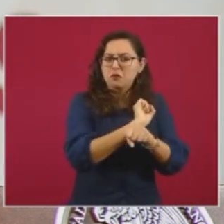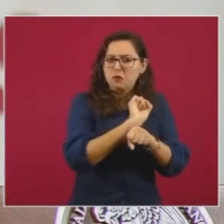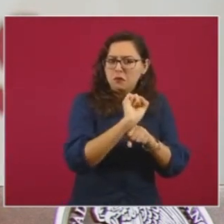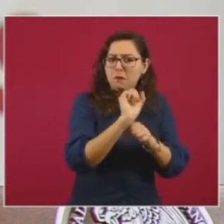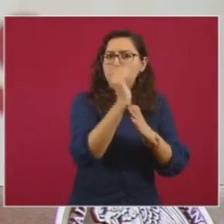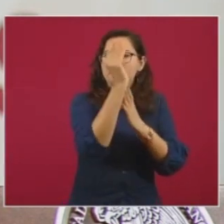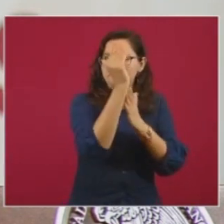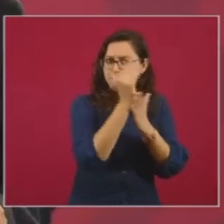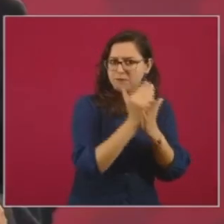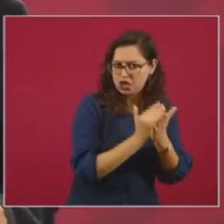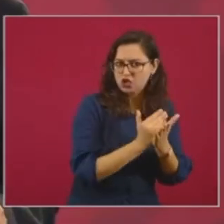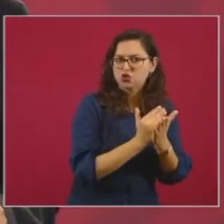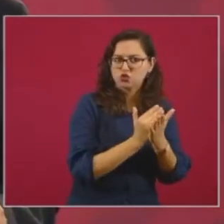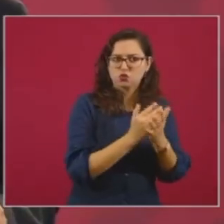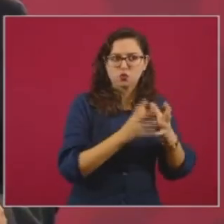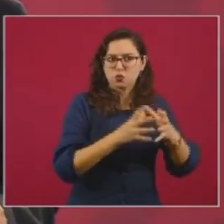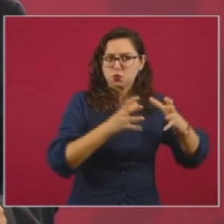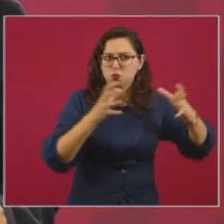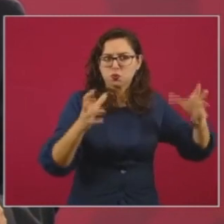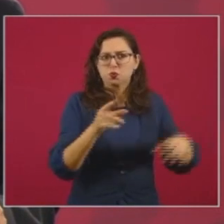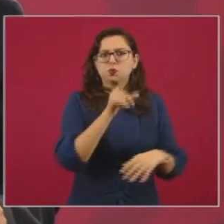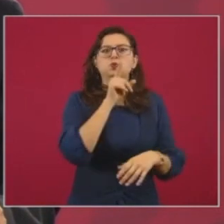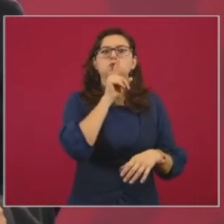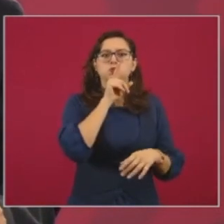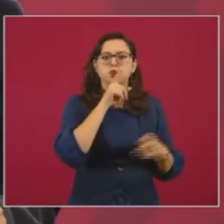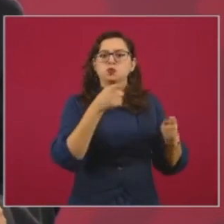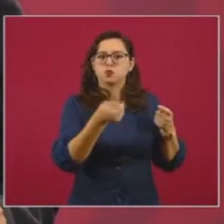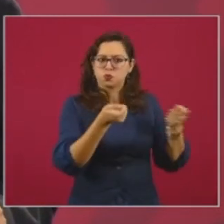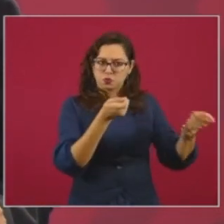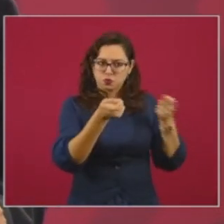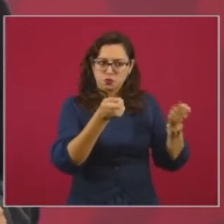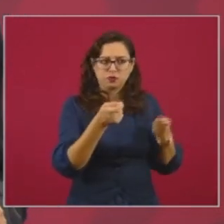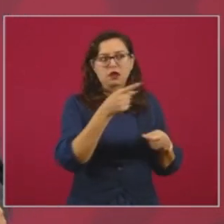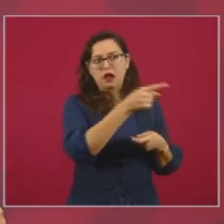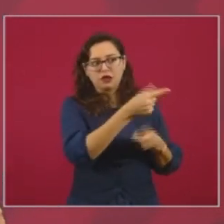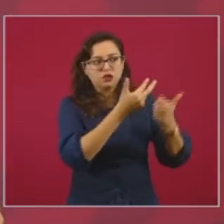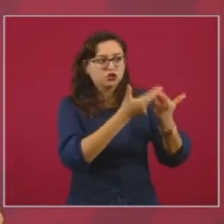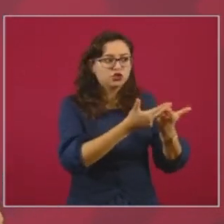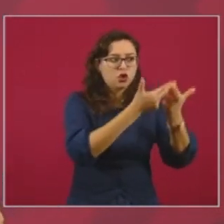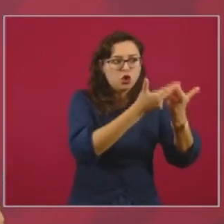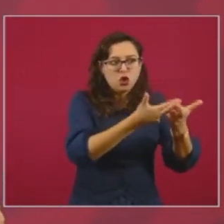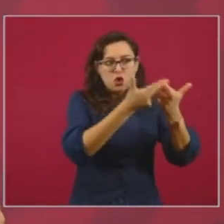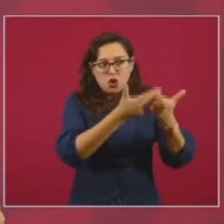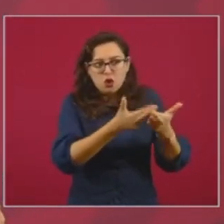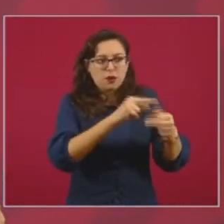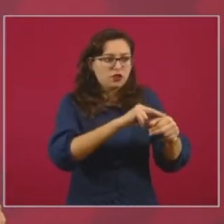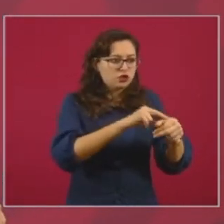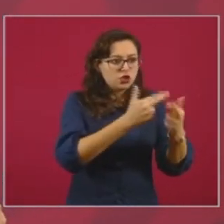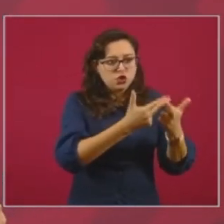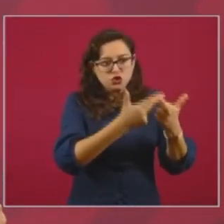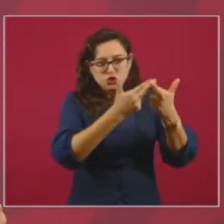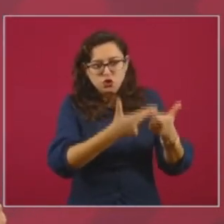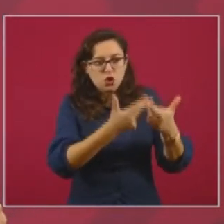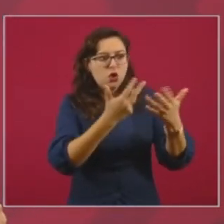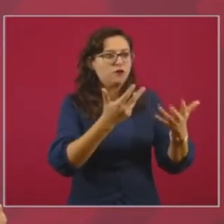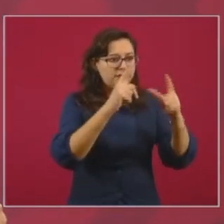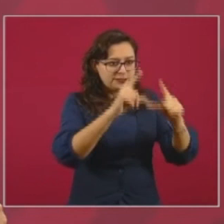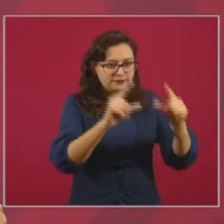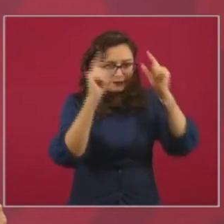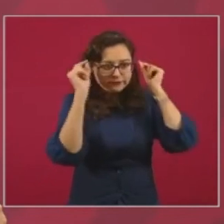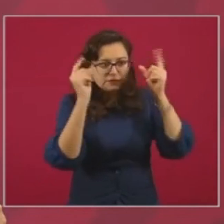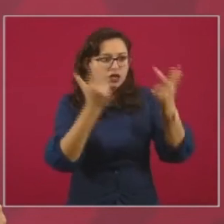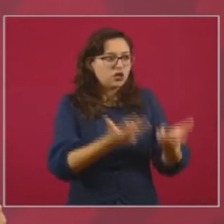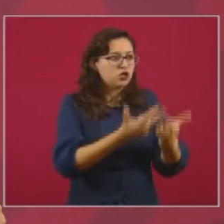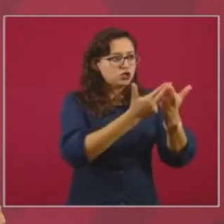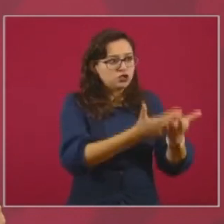esta situación de aumento de contagios. Entonces, agradezco mucho a médicos,